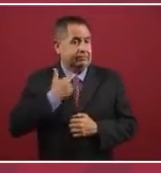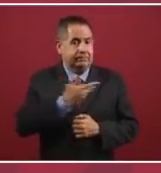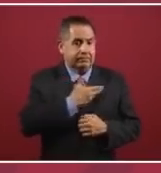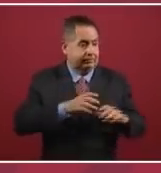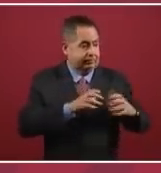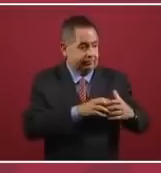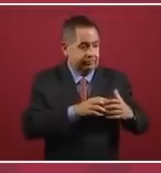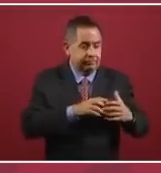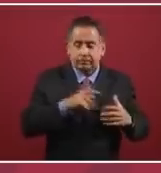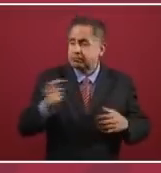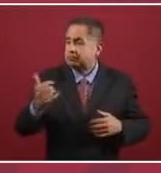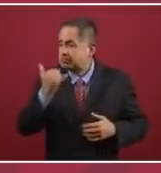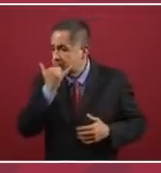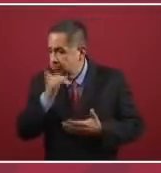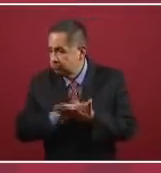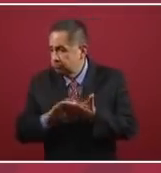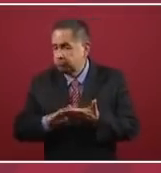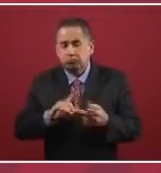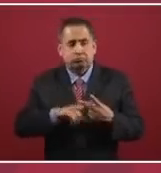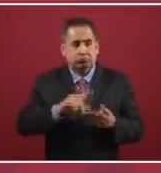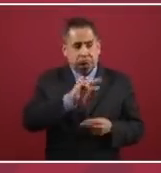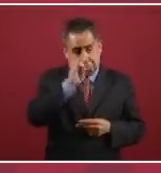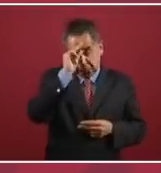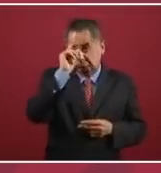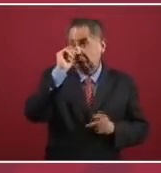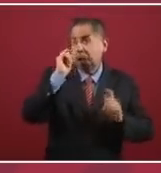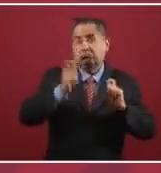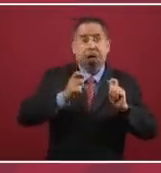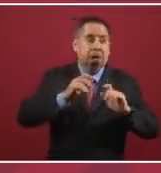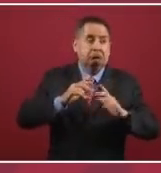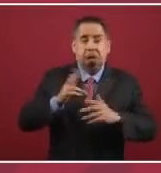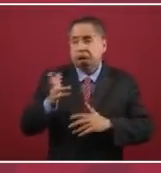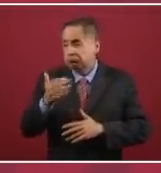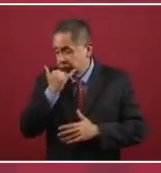de intelectuales, de